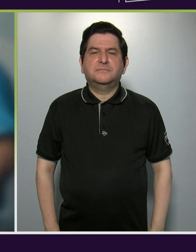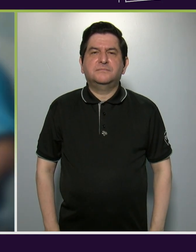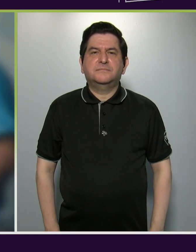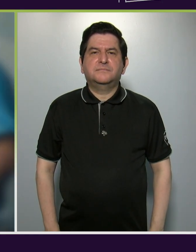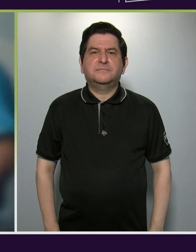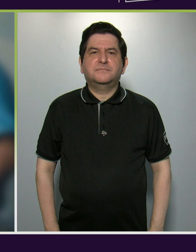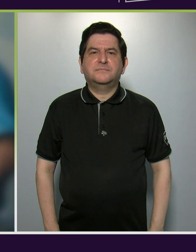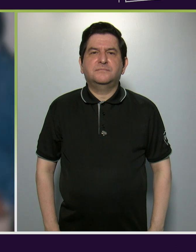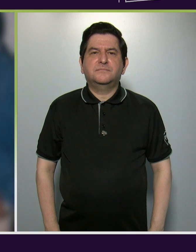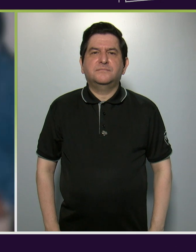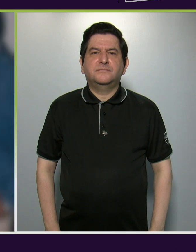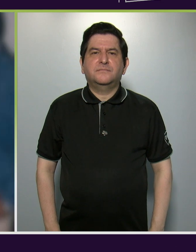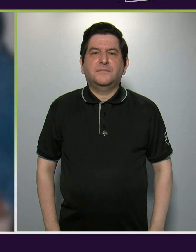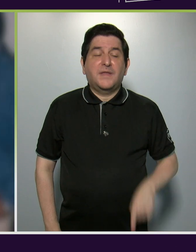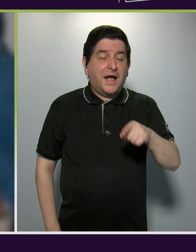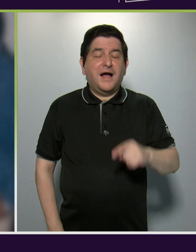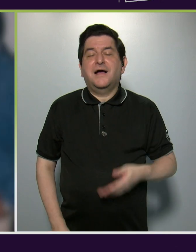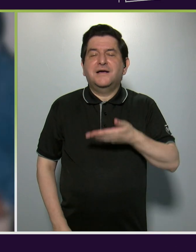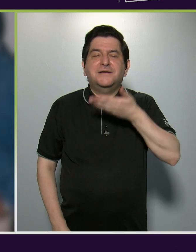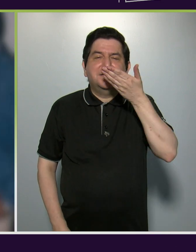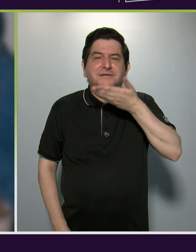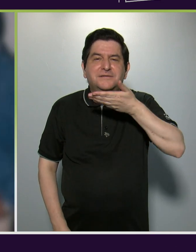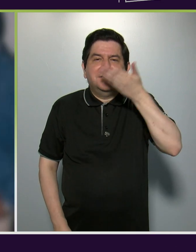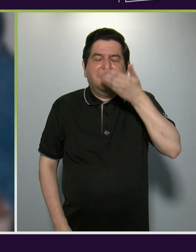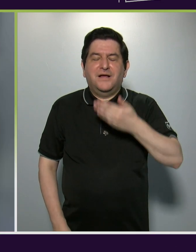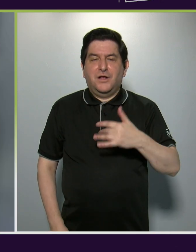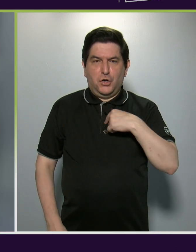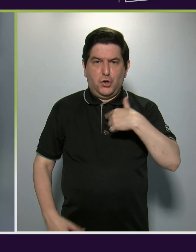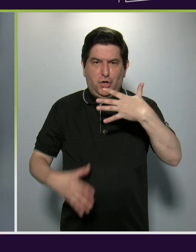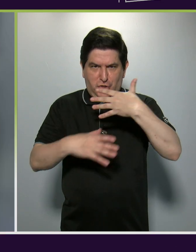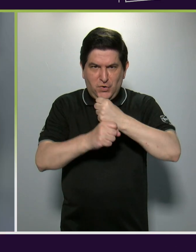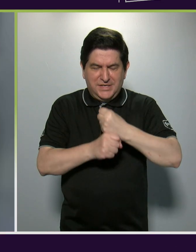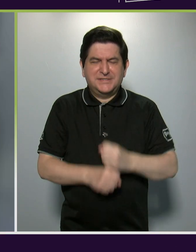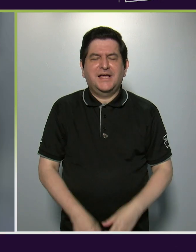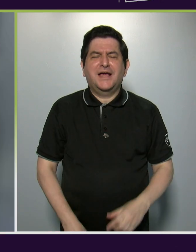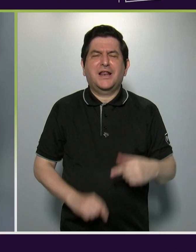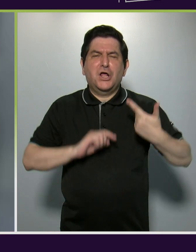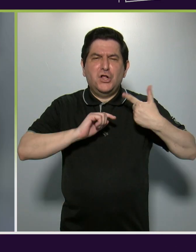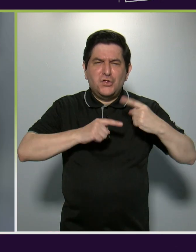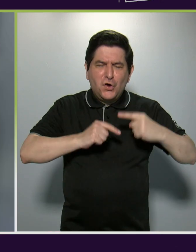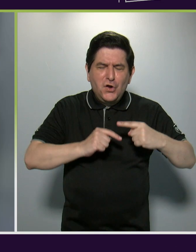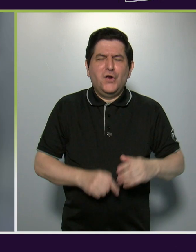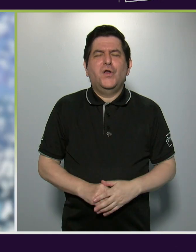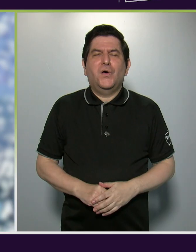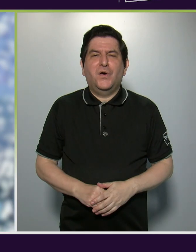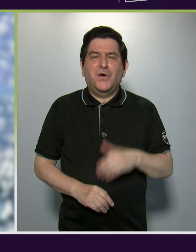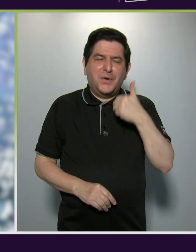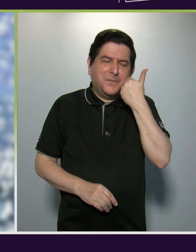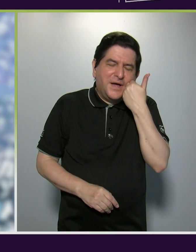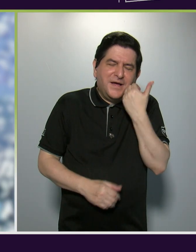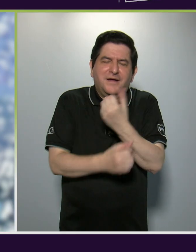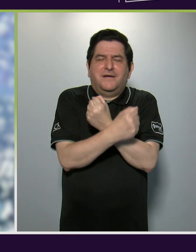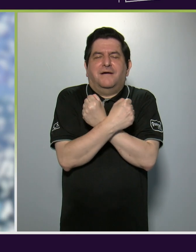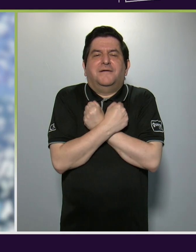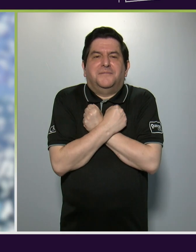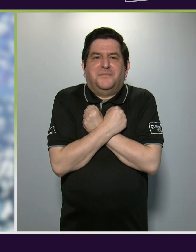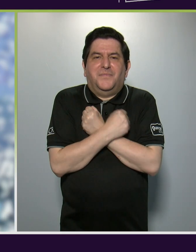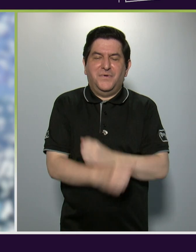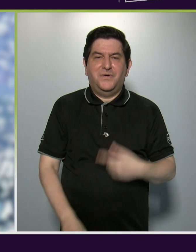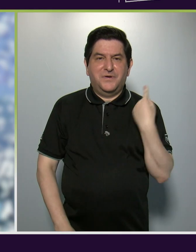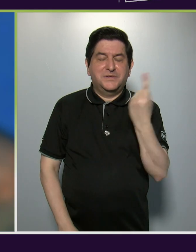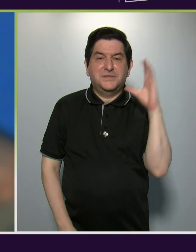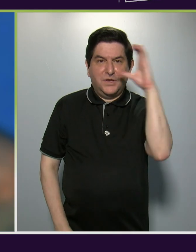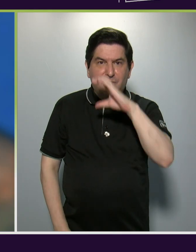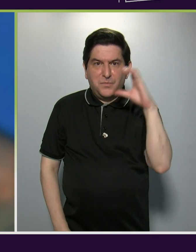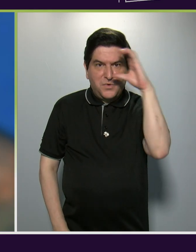Ahí se transpira lo que yo he hecho. Se transpira el dolor, la pena, el encanto, el amor. Porque siempre busqué